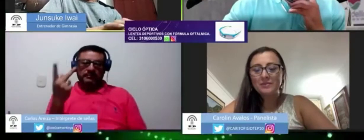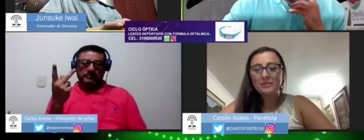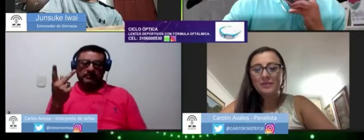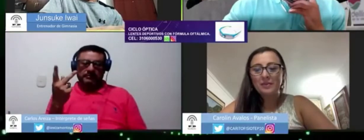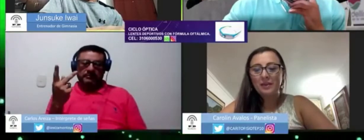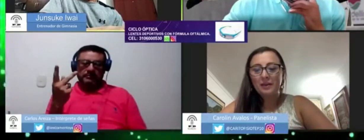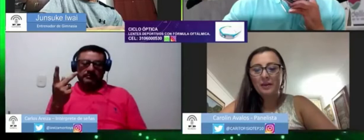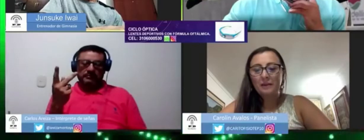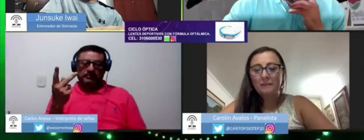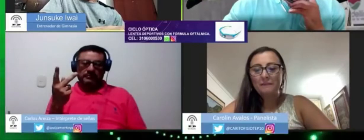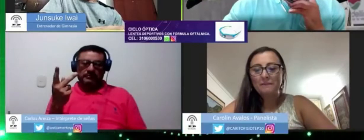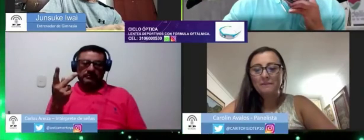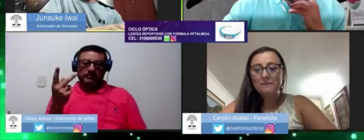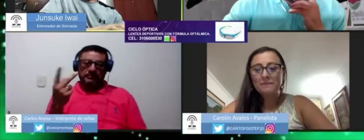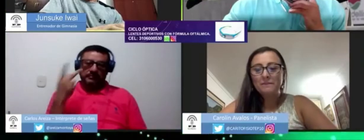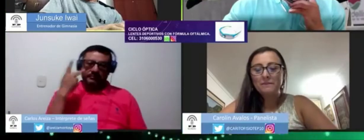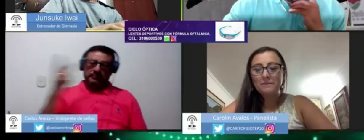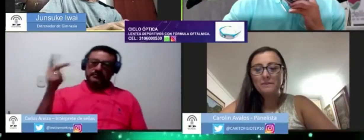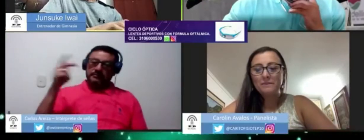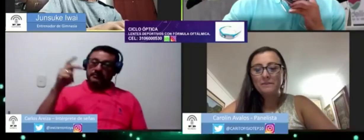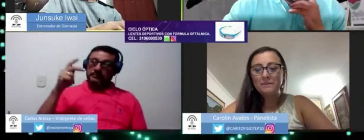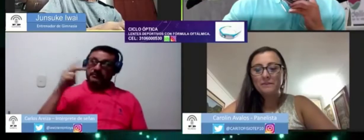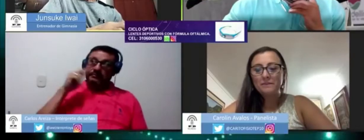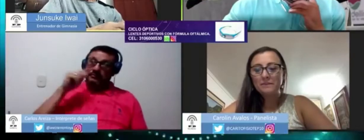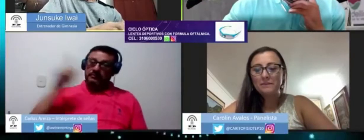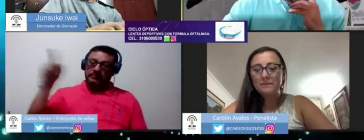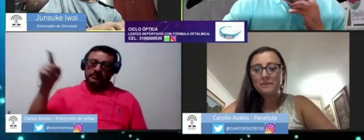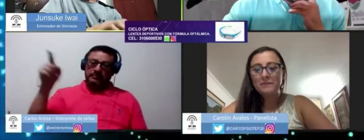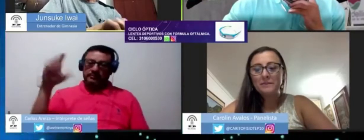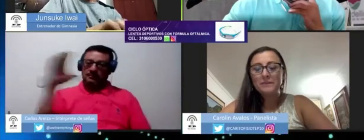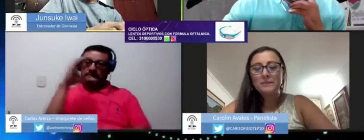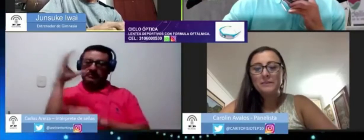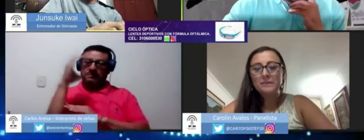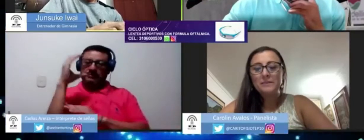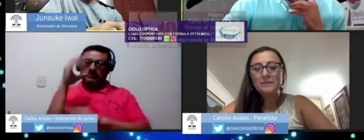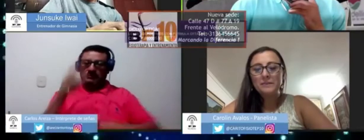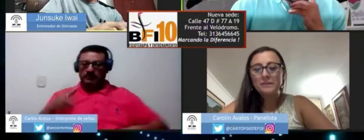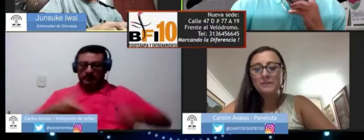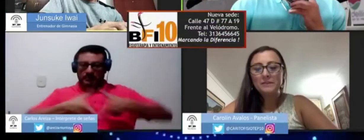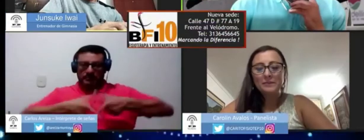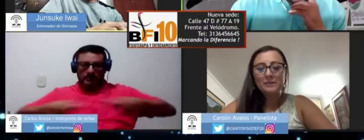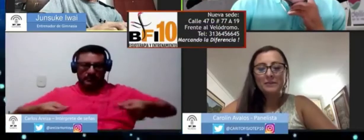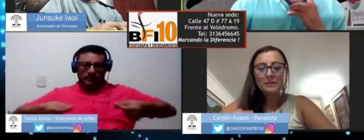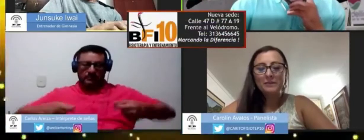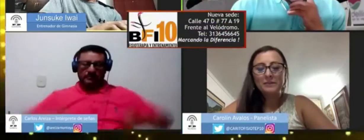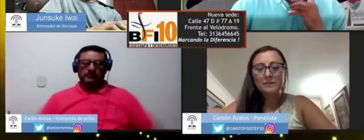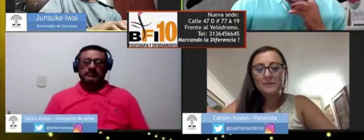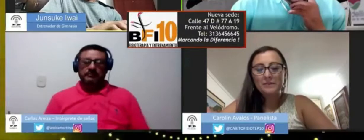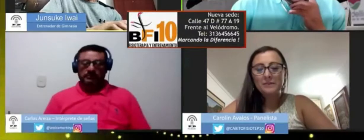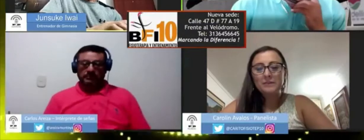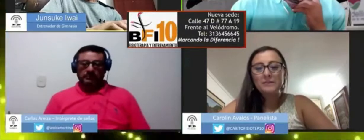de Colombia no miraba otra parte sino Japón. Y